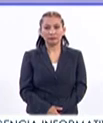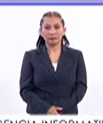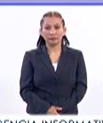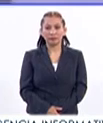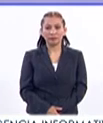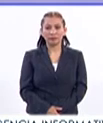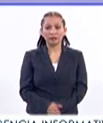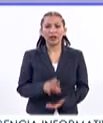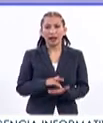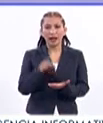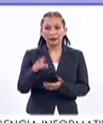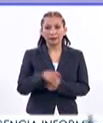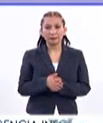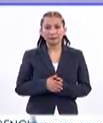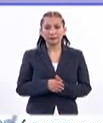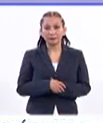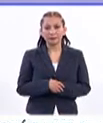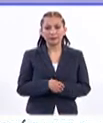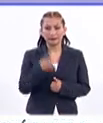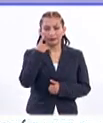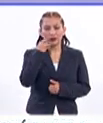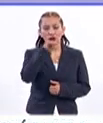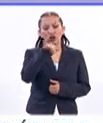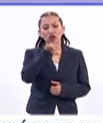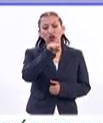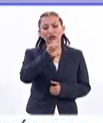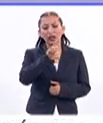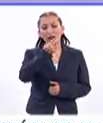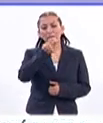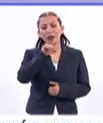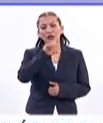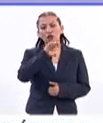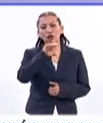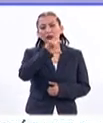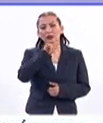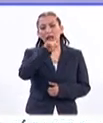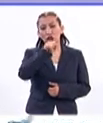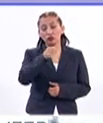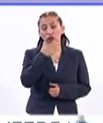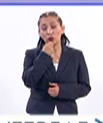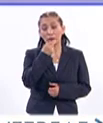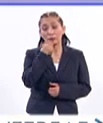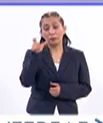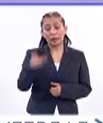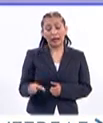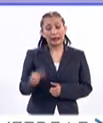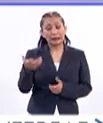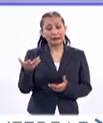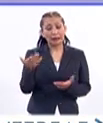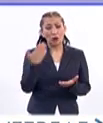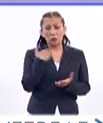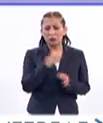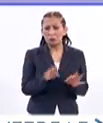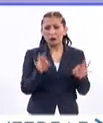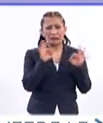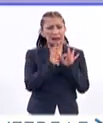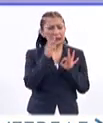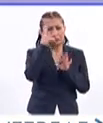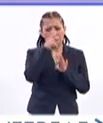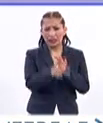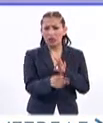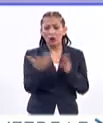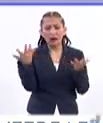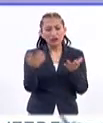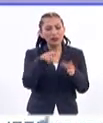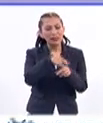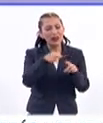Les agradezco el espacio. Al contrario. Mira, José Vasconcelos es un hombre que llegó en un momento fundamental para México.